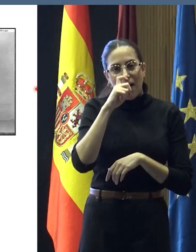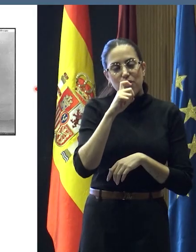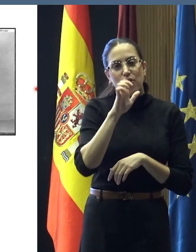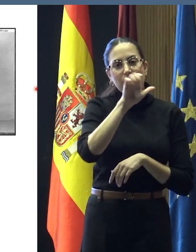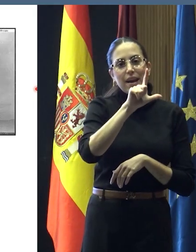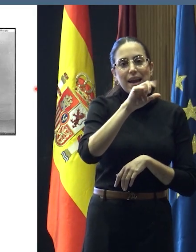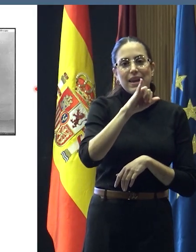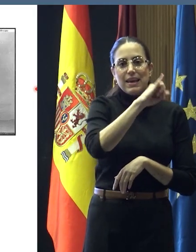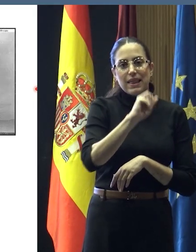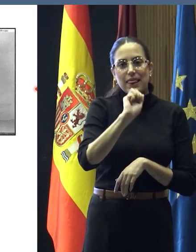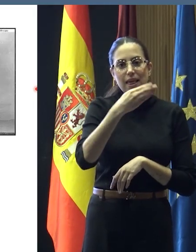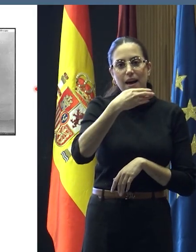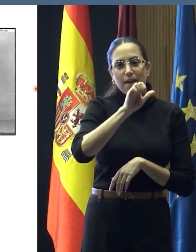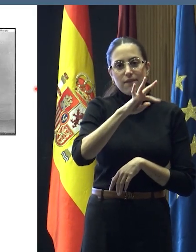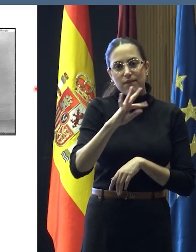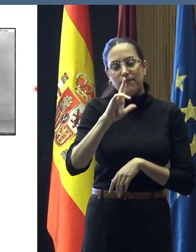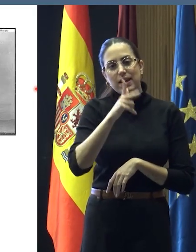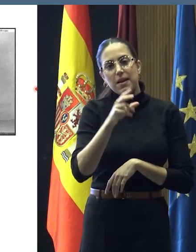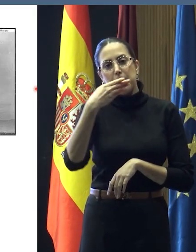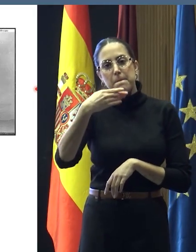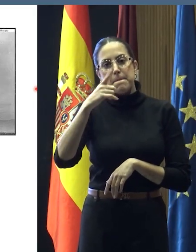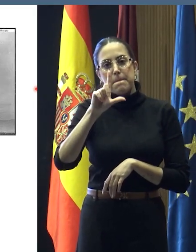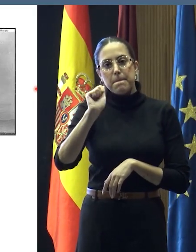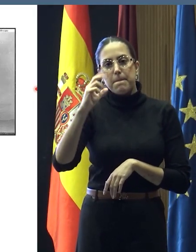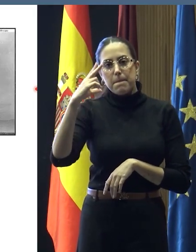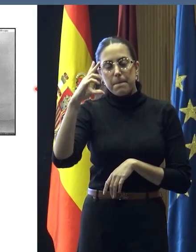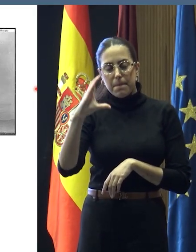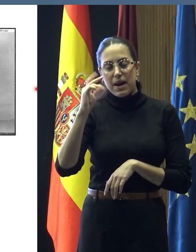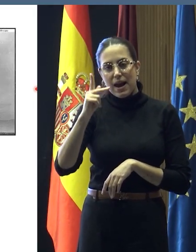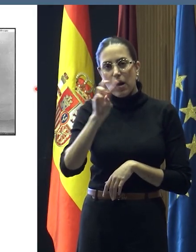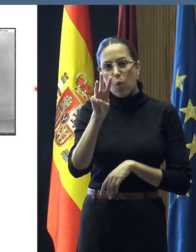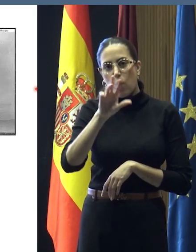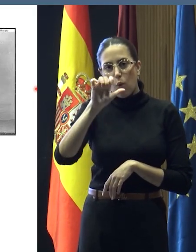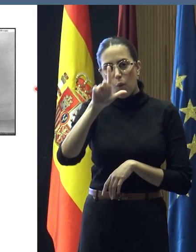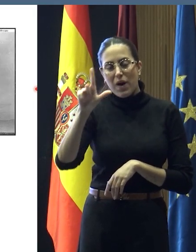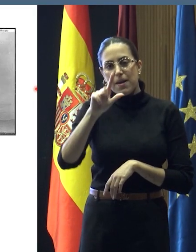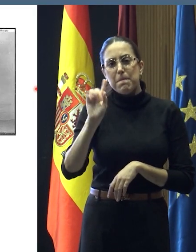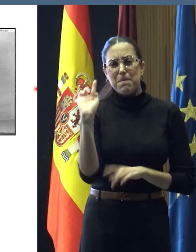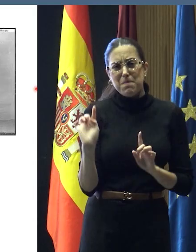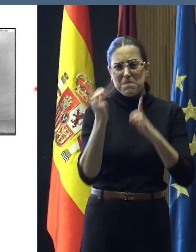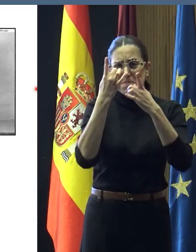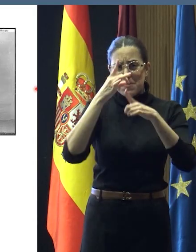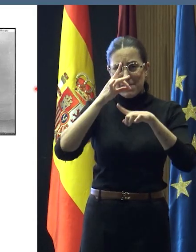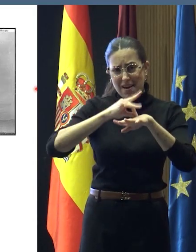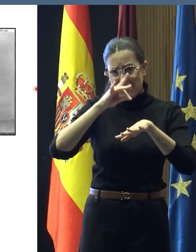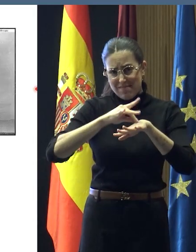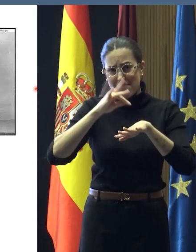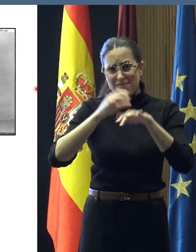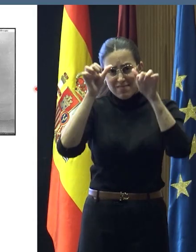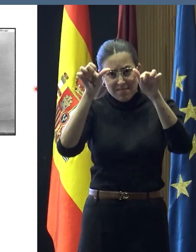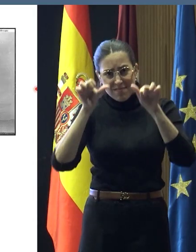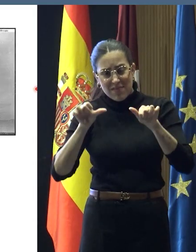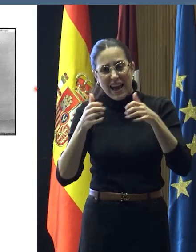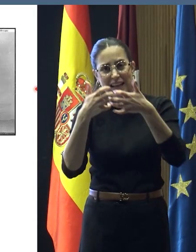Elizabeth Blackwell, que fue la primera mujer que se licenció en medicina en Estados Unidos, en su